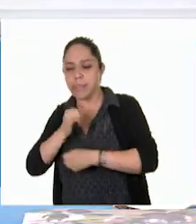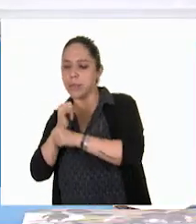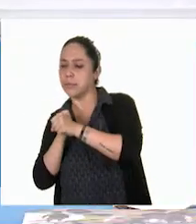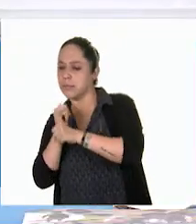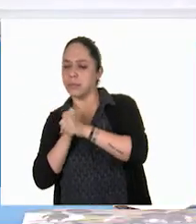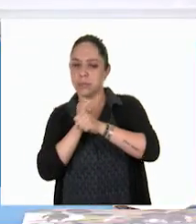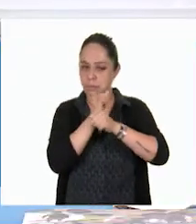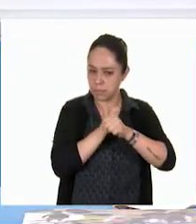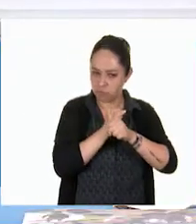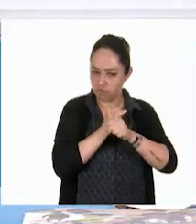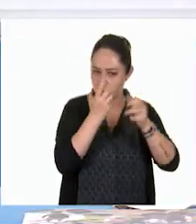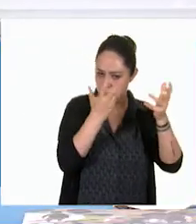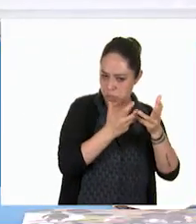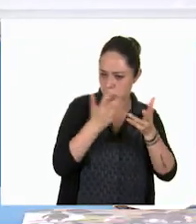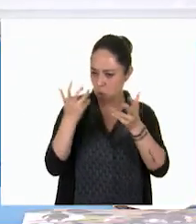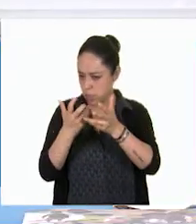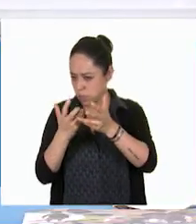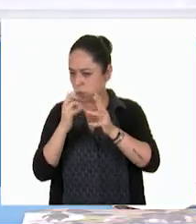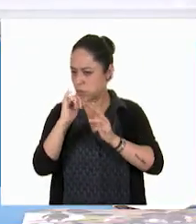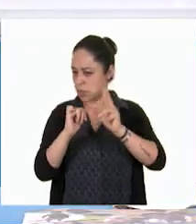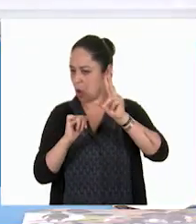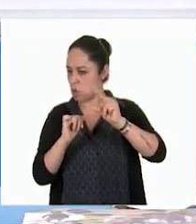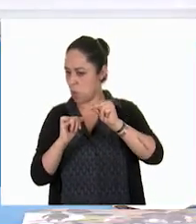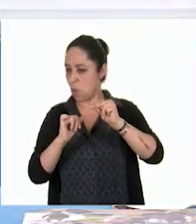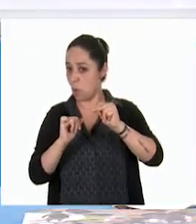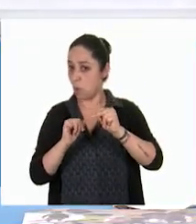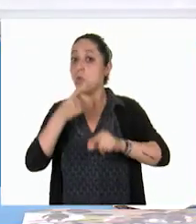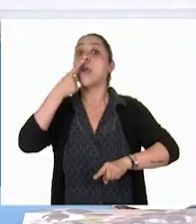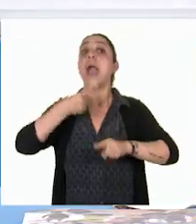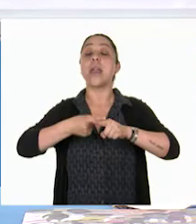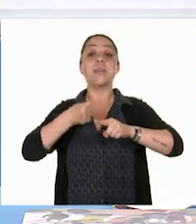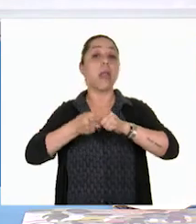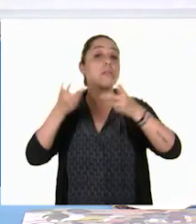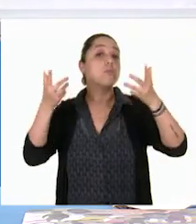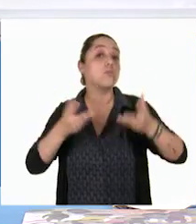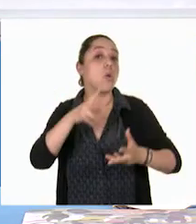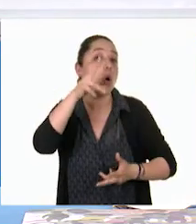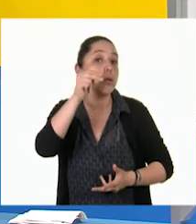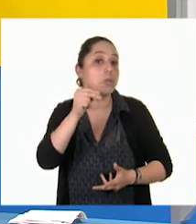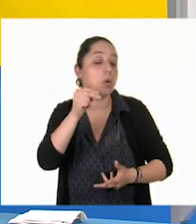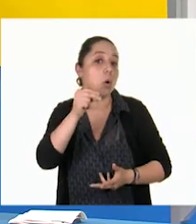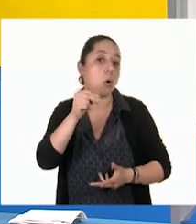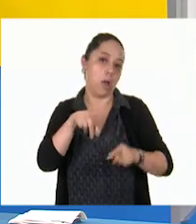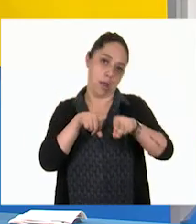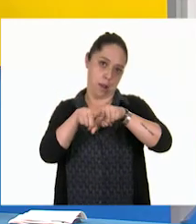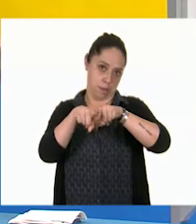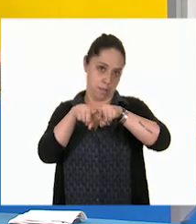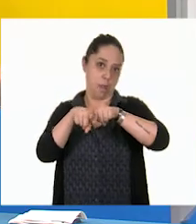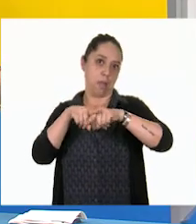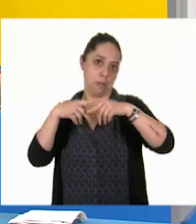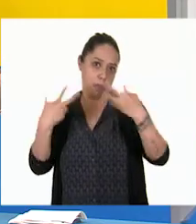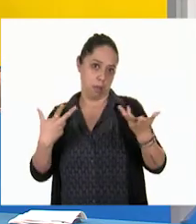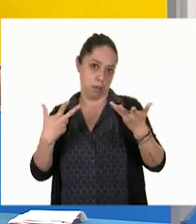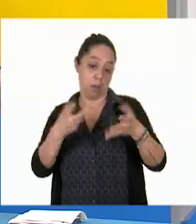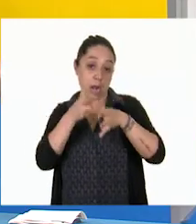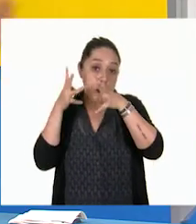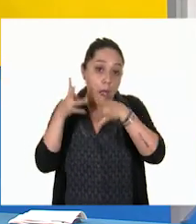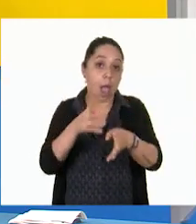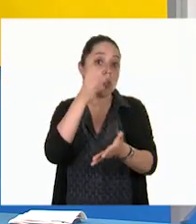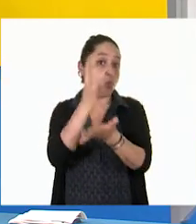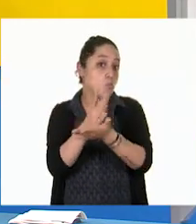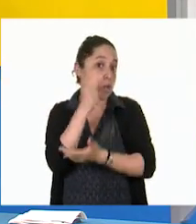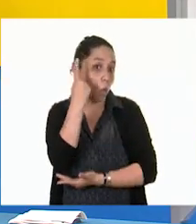hizo su tarea asignada, porque quien no cumplió, pues fue la hermana. Entonces el regaño tenía que haber sido solo para